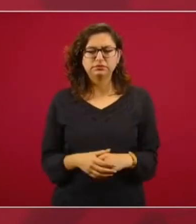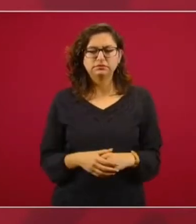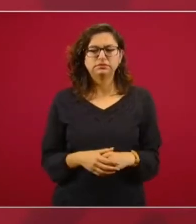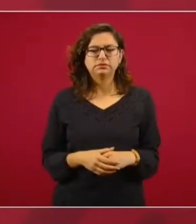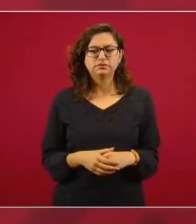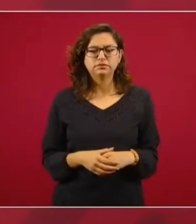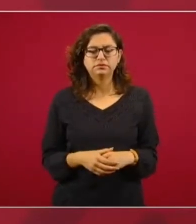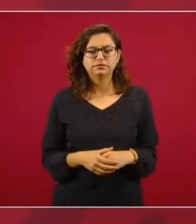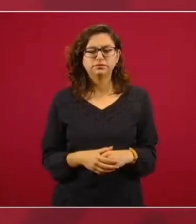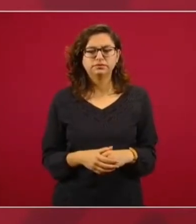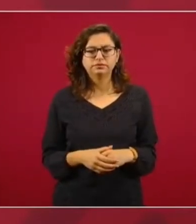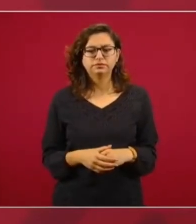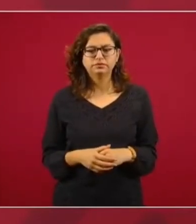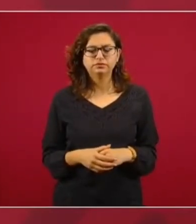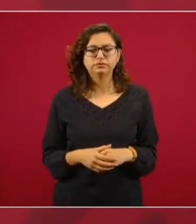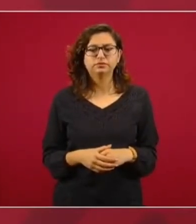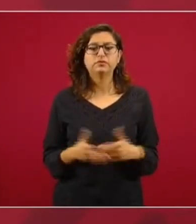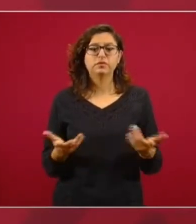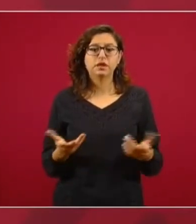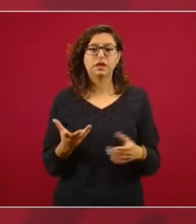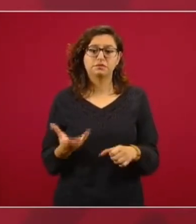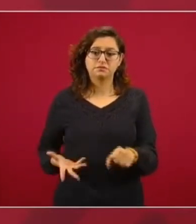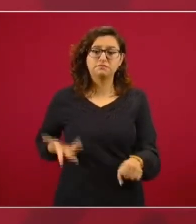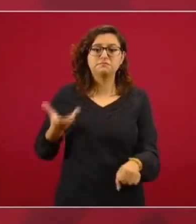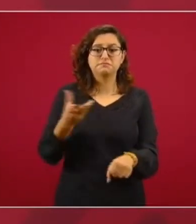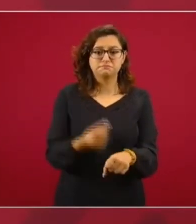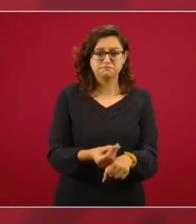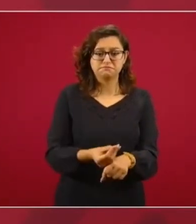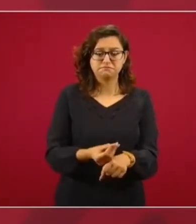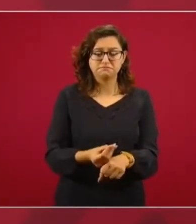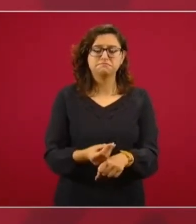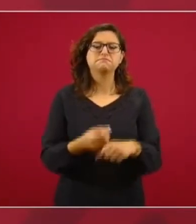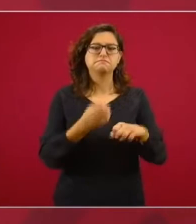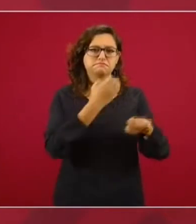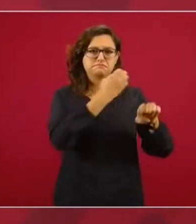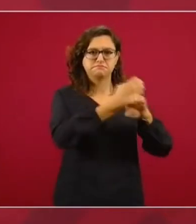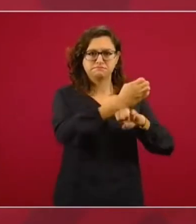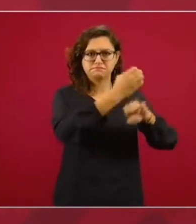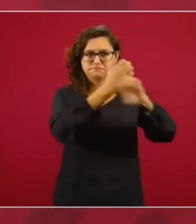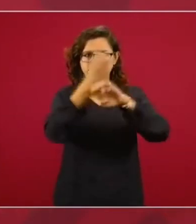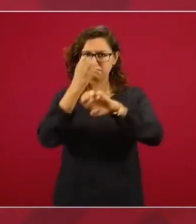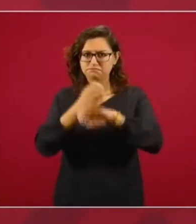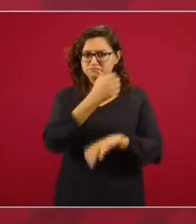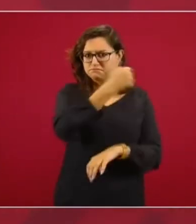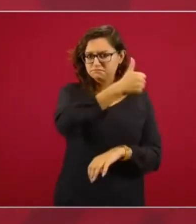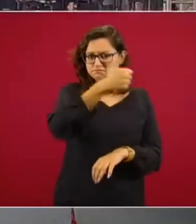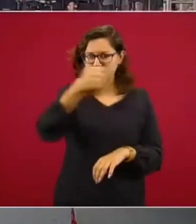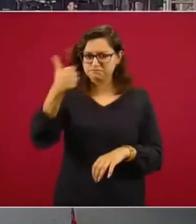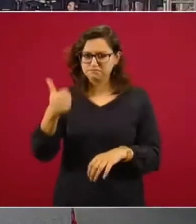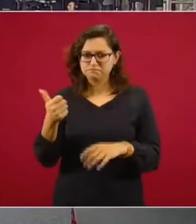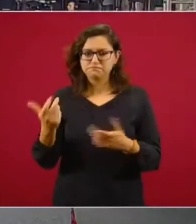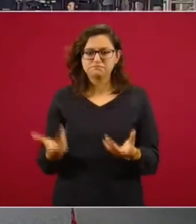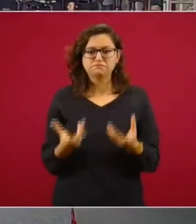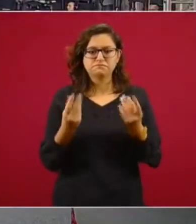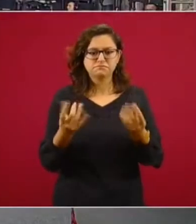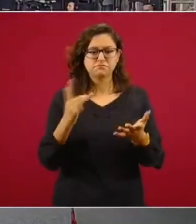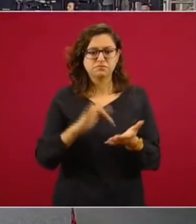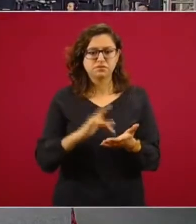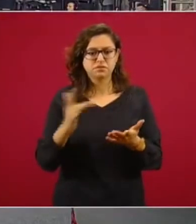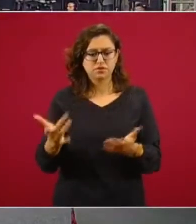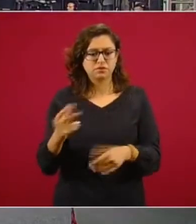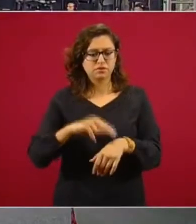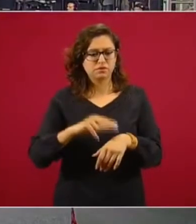pues nos va a agregar lo que sucede en cada uno de los estados. Muchas gracias, doctor